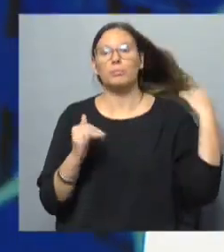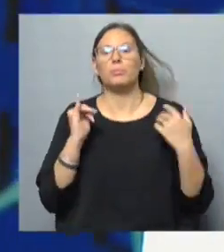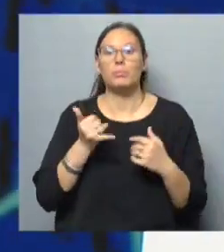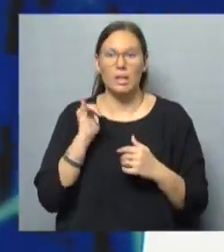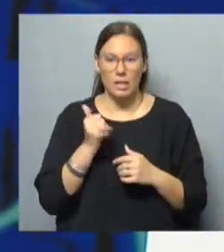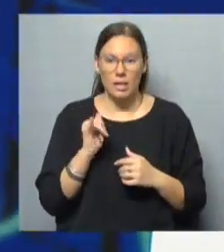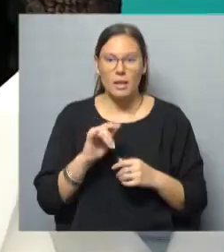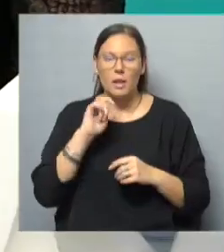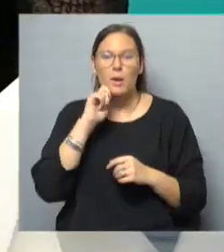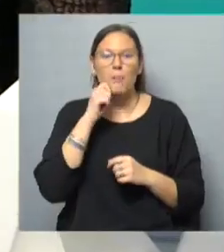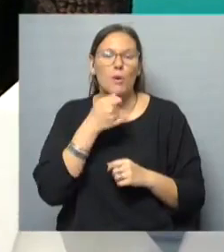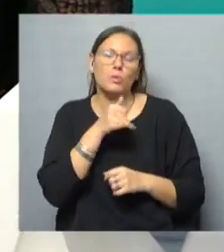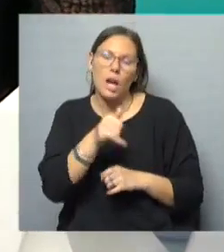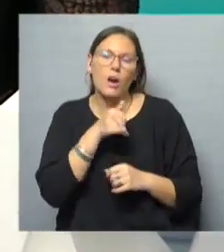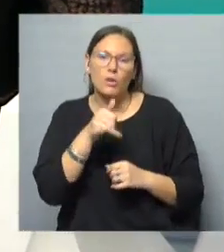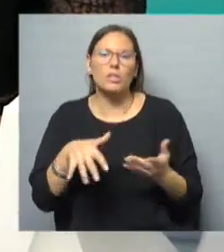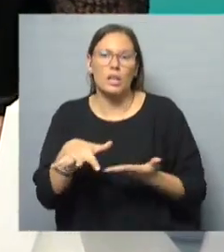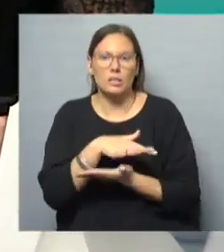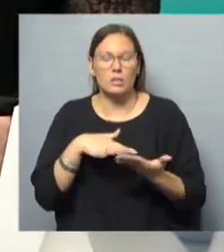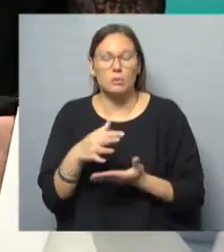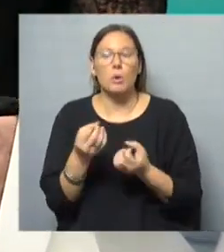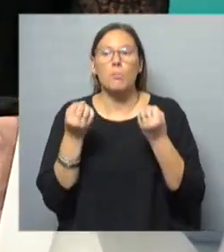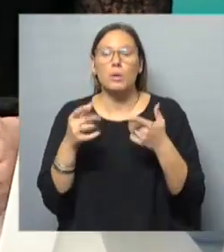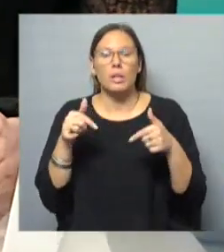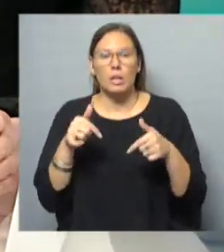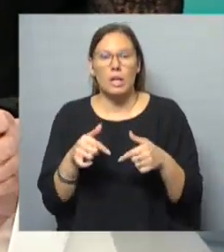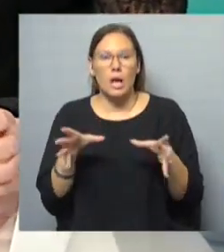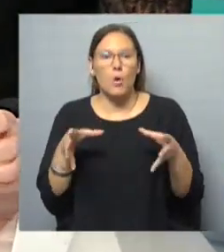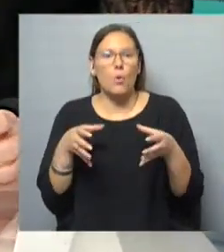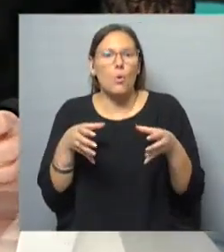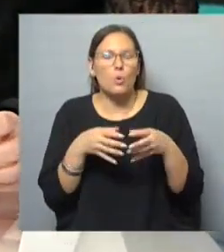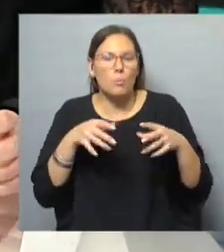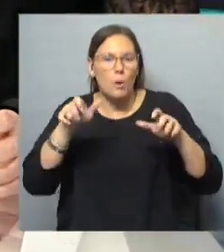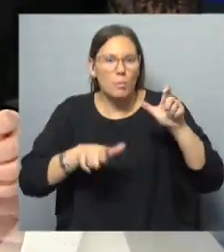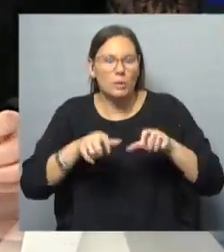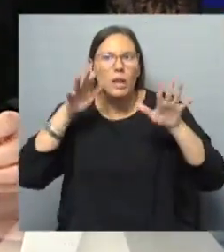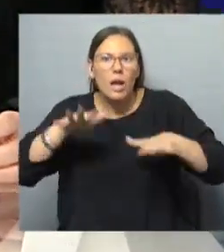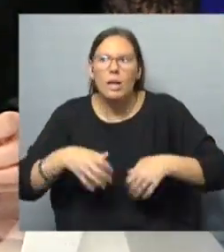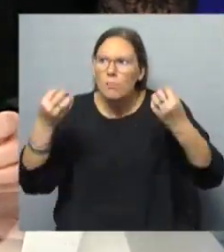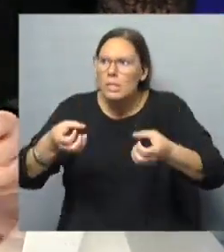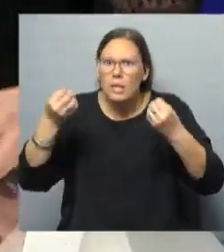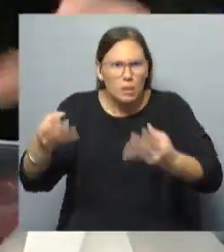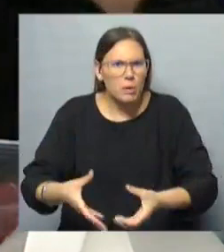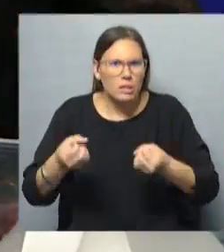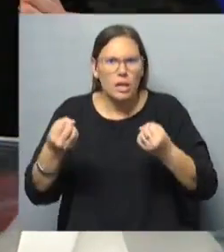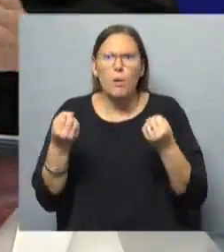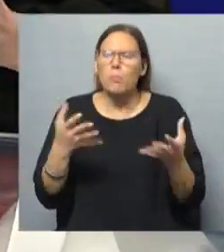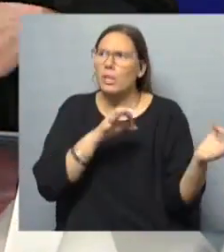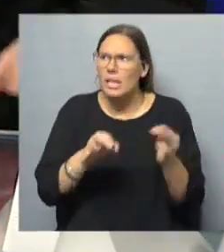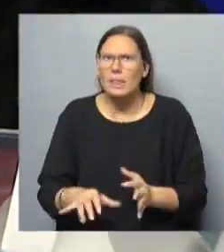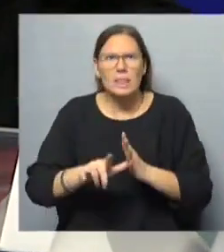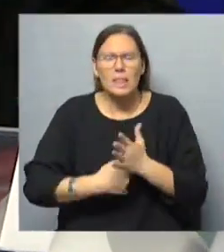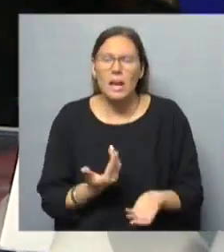Exactamente. Me gusta blanquear las cosas. ¿Por qué? Porque tenemos una legión de fanáticas y fanáticos que dicen, ¿qué está pasando? ¿Por qué llegamos